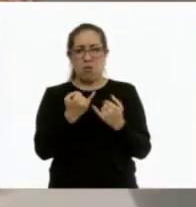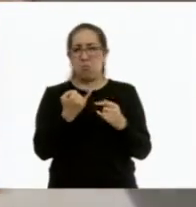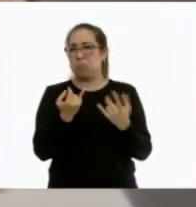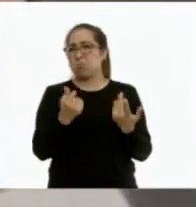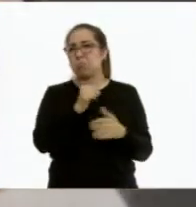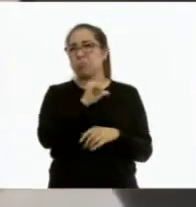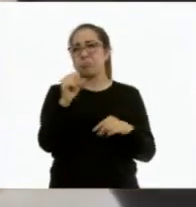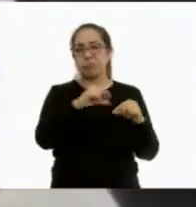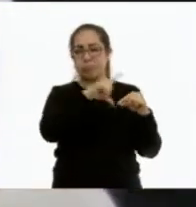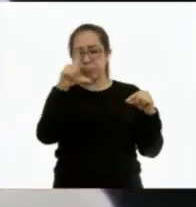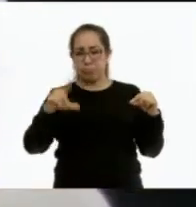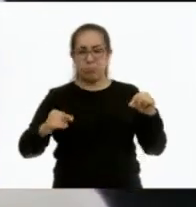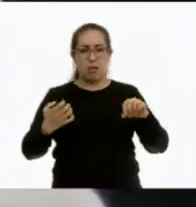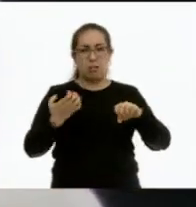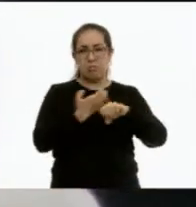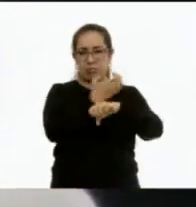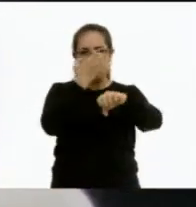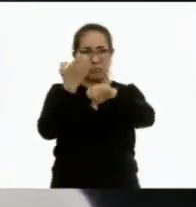regiones.